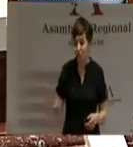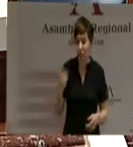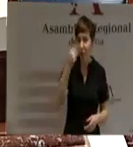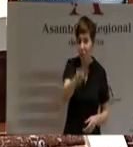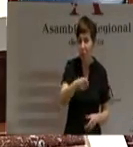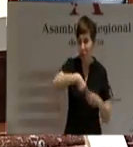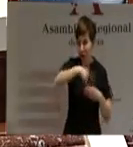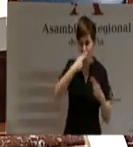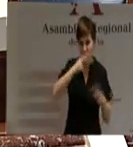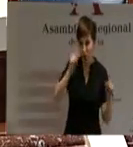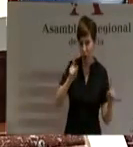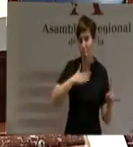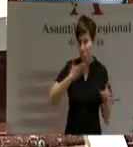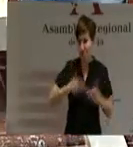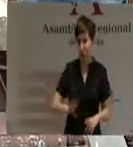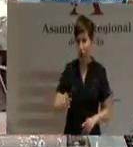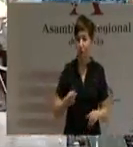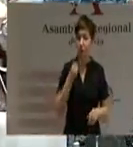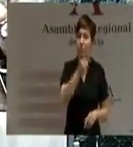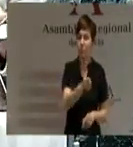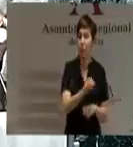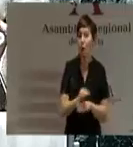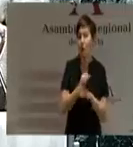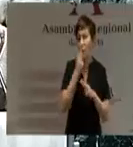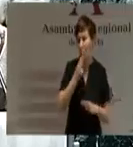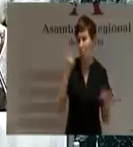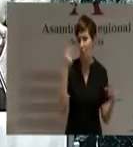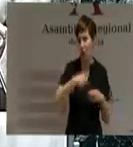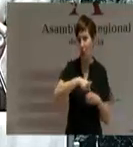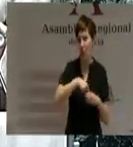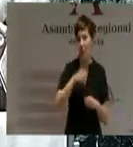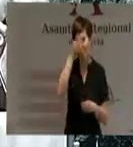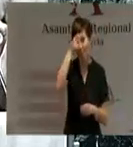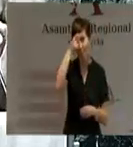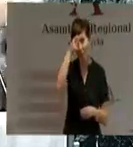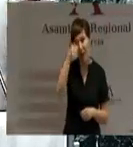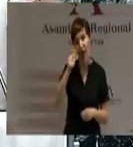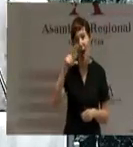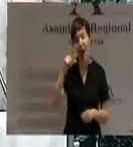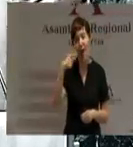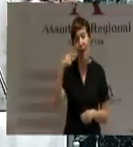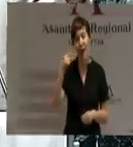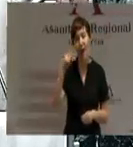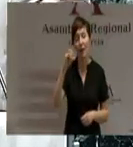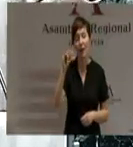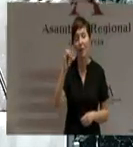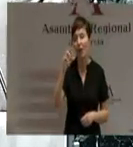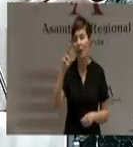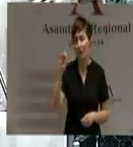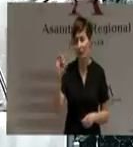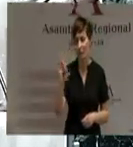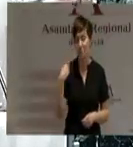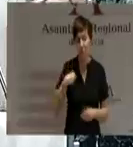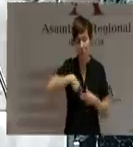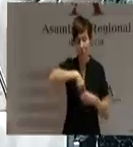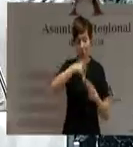públicas. Yo sí llevé a mi hijo a una plaza pública en la pedanía de Algezares. La misma plaza pública que existe